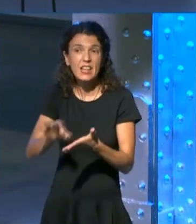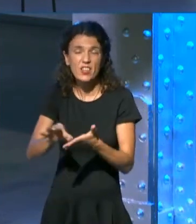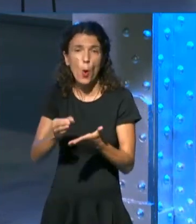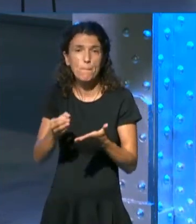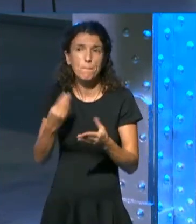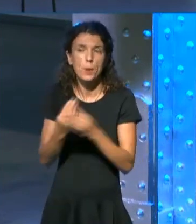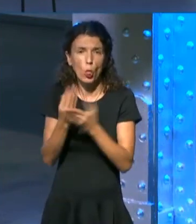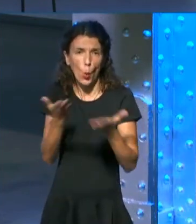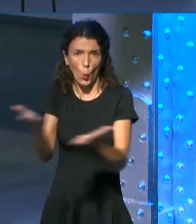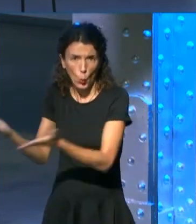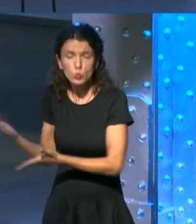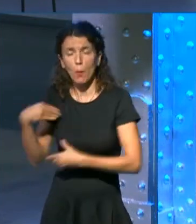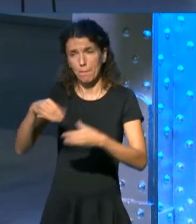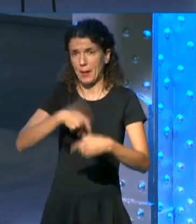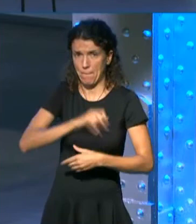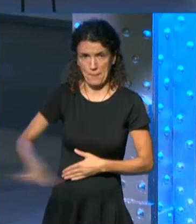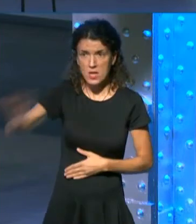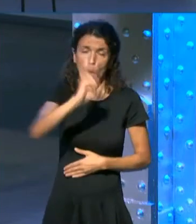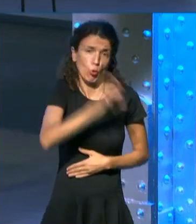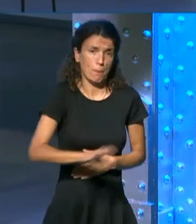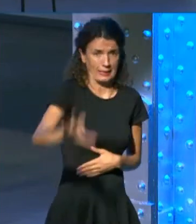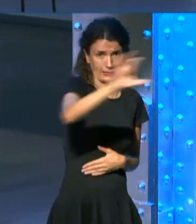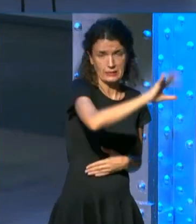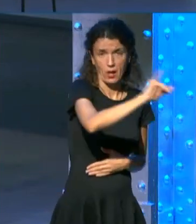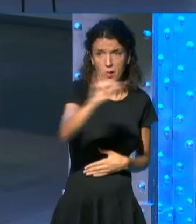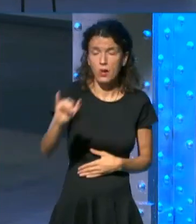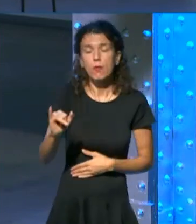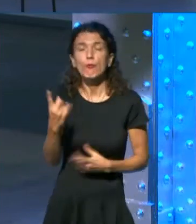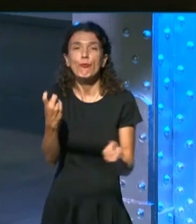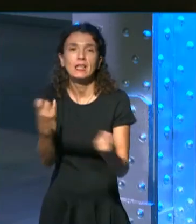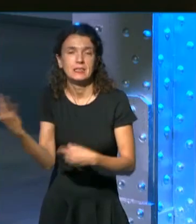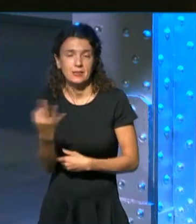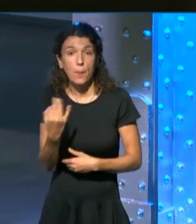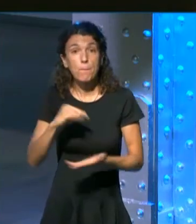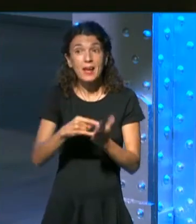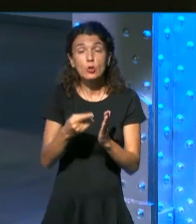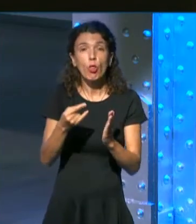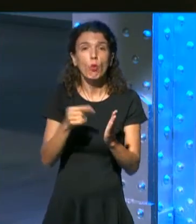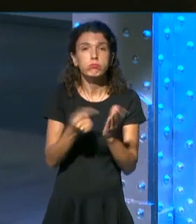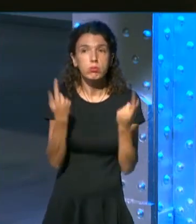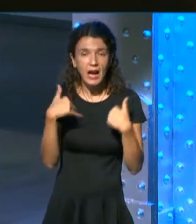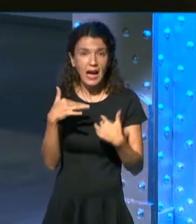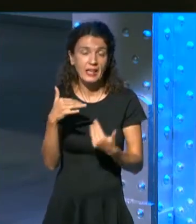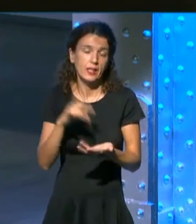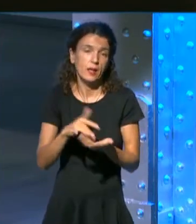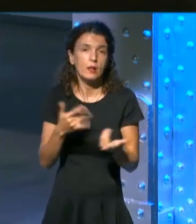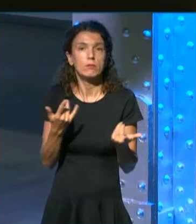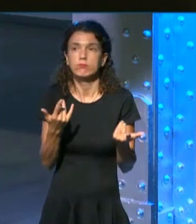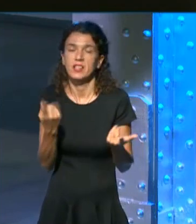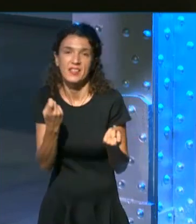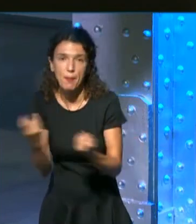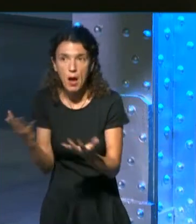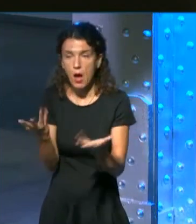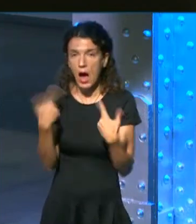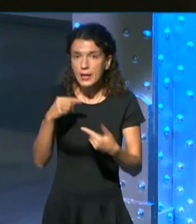productos y servicios de este país o de muchos otros, donde sí haría falta que los métodos ágiles fuesen, o que hubiese métodos, o que fuesen ágiles, o que hubiesen